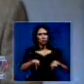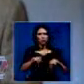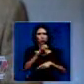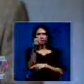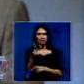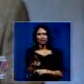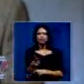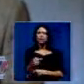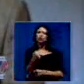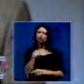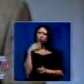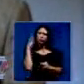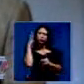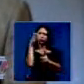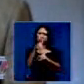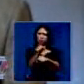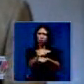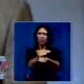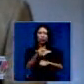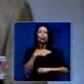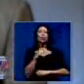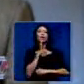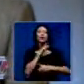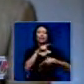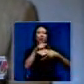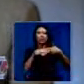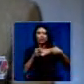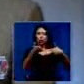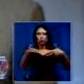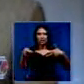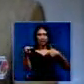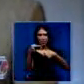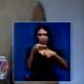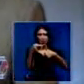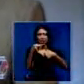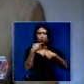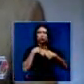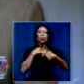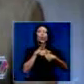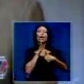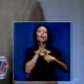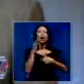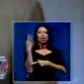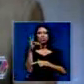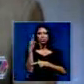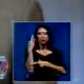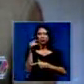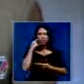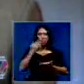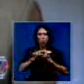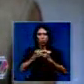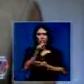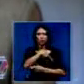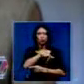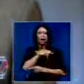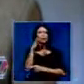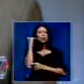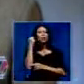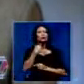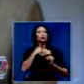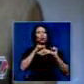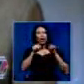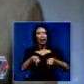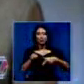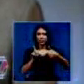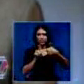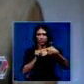Yo voy a ser muy directo y muy concreto y voy a hablar de tres cosas. Primero, voy a contar un testimonio personal y por qué estoy acá. En